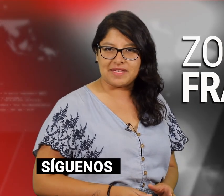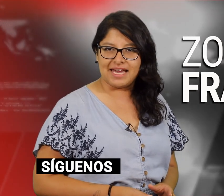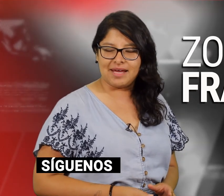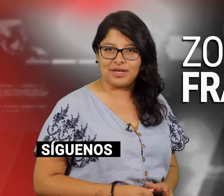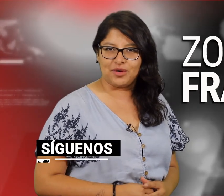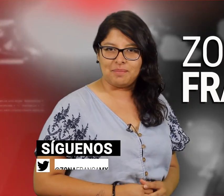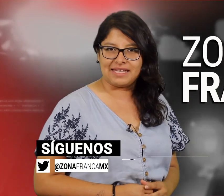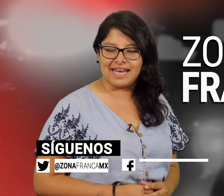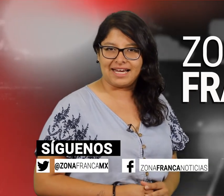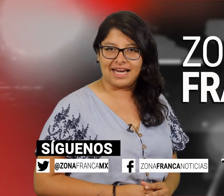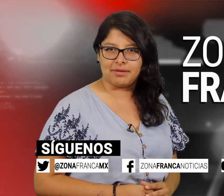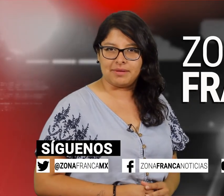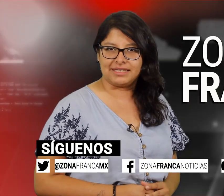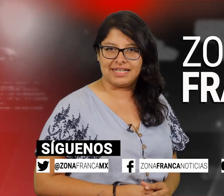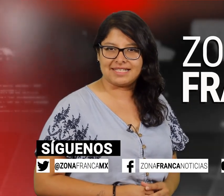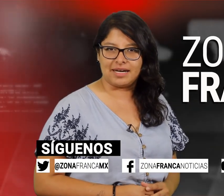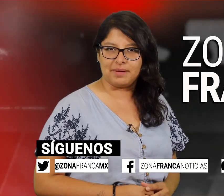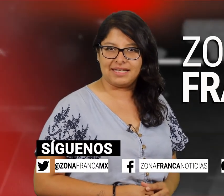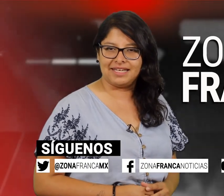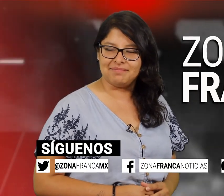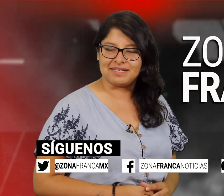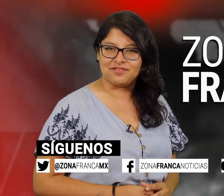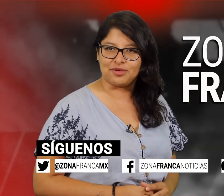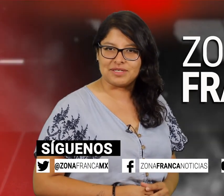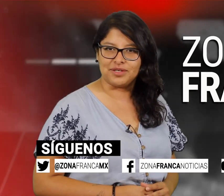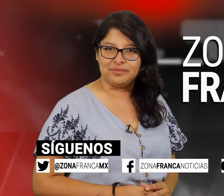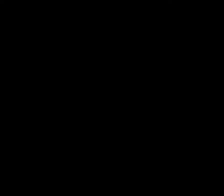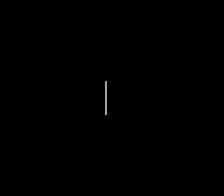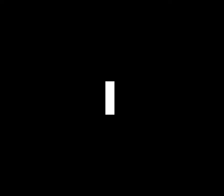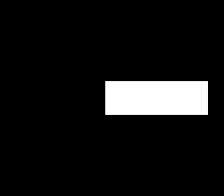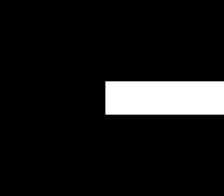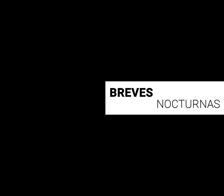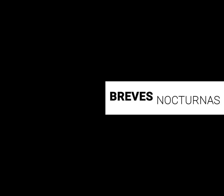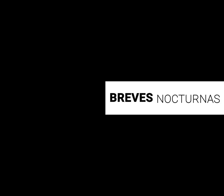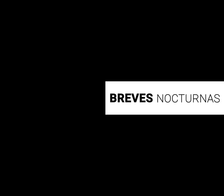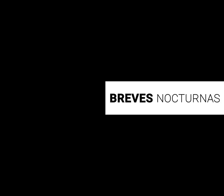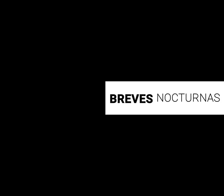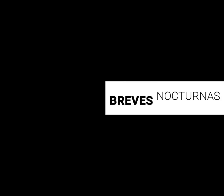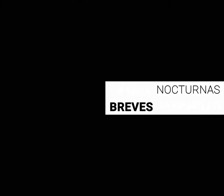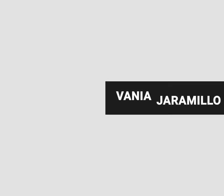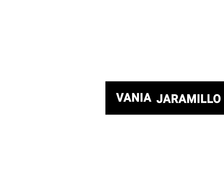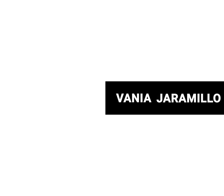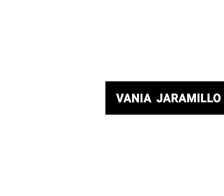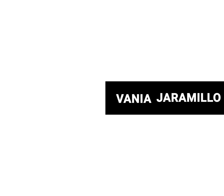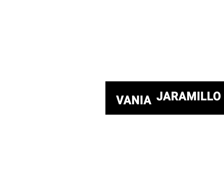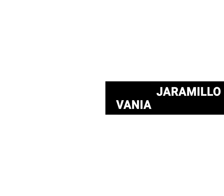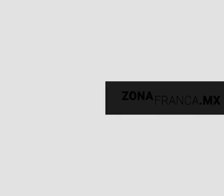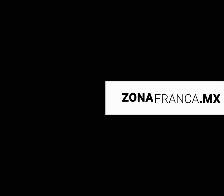supuesto mañana mi compañera Carmen Martínez trae para ti más información.